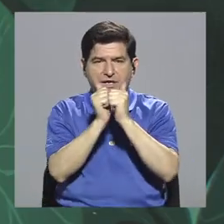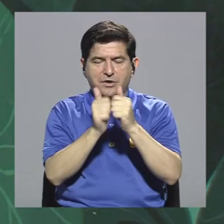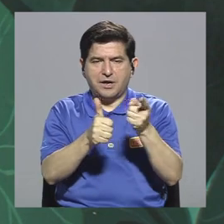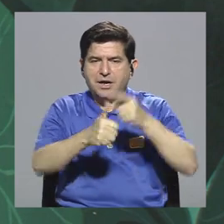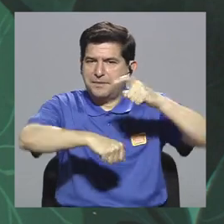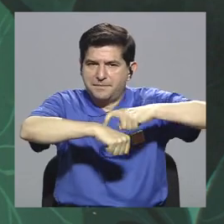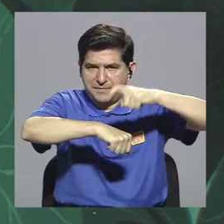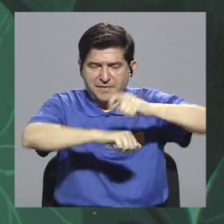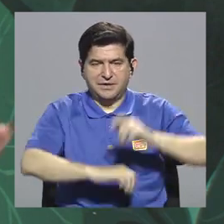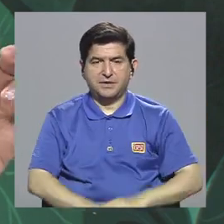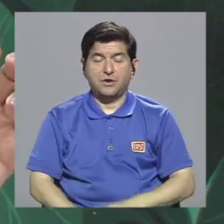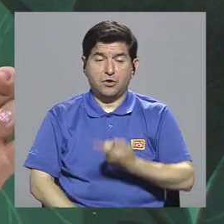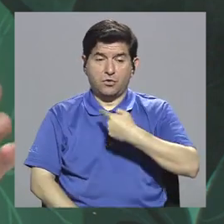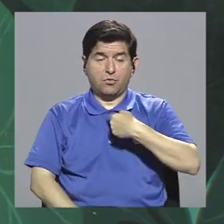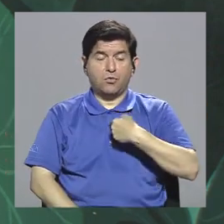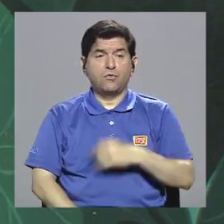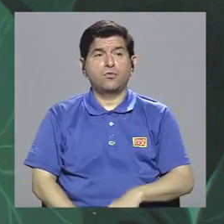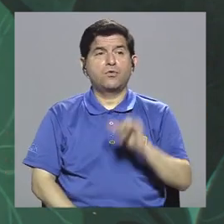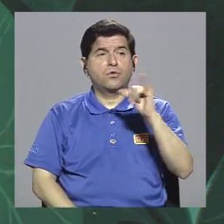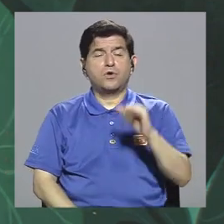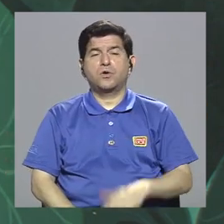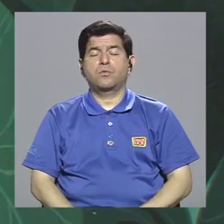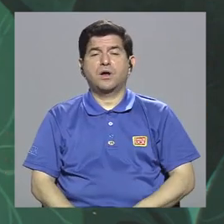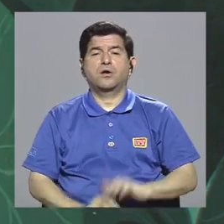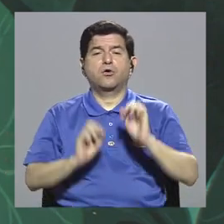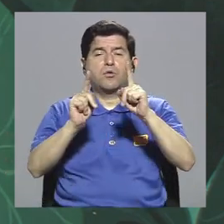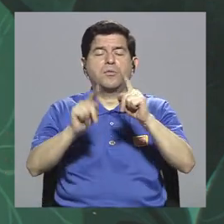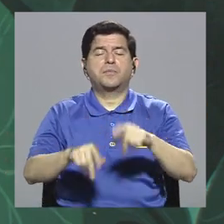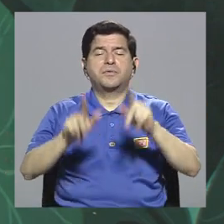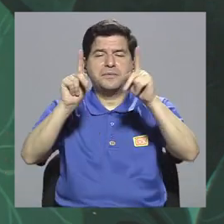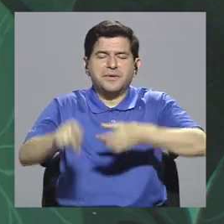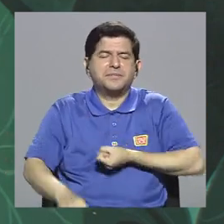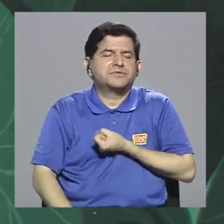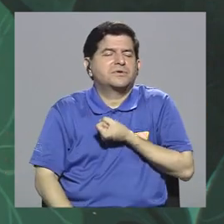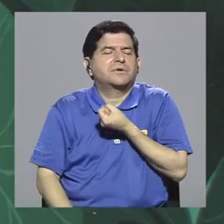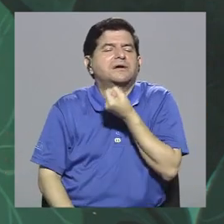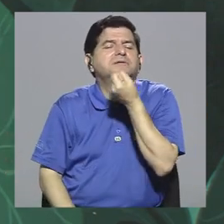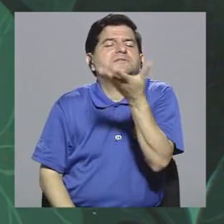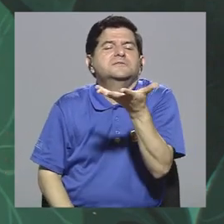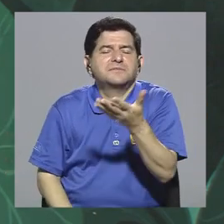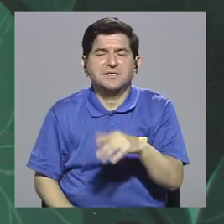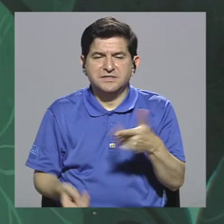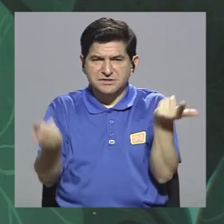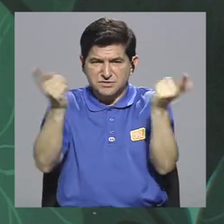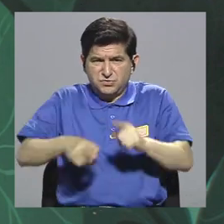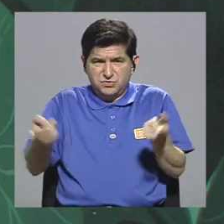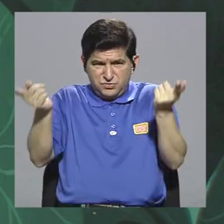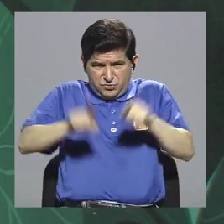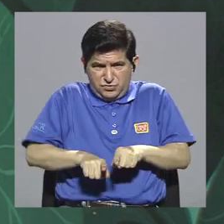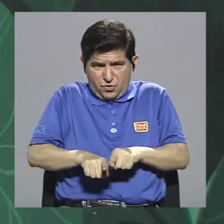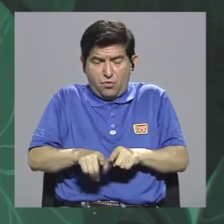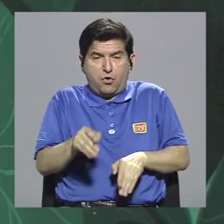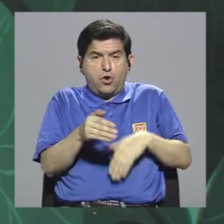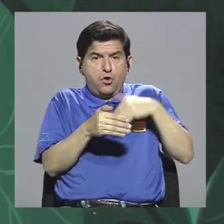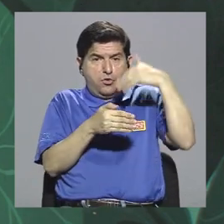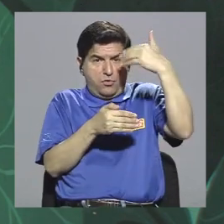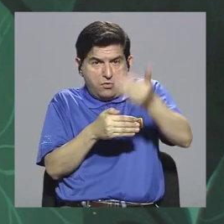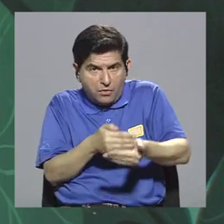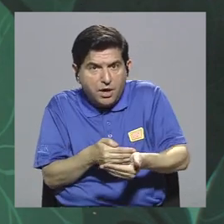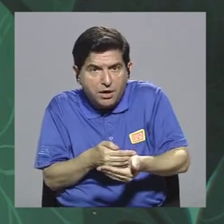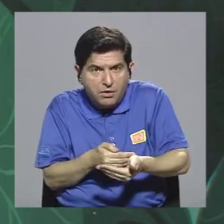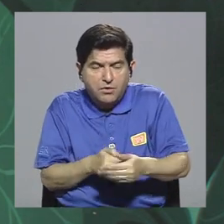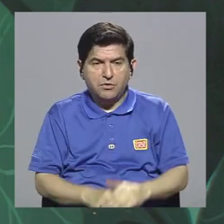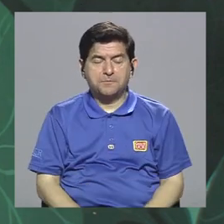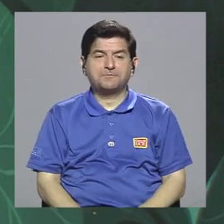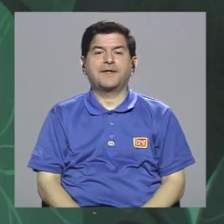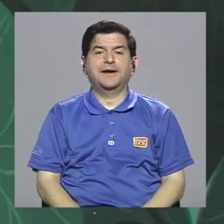pues servir como de válvula de escape para que la gente libere un poco lo que le está sucediendo y luego hacerlo